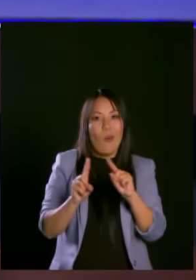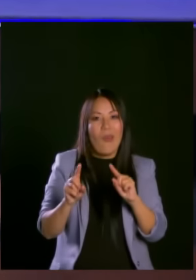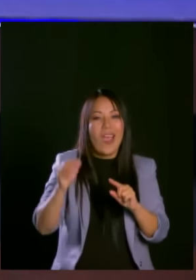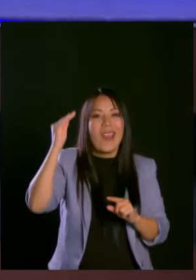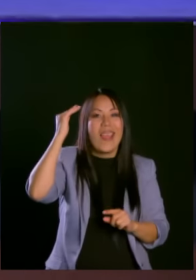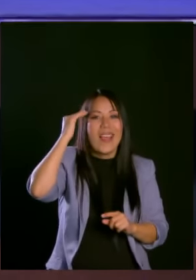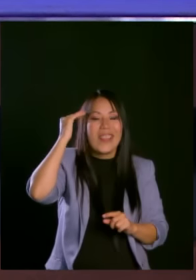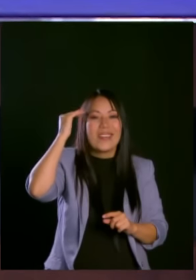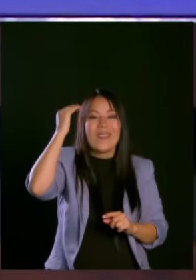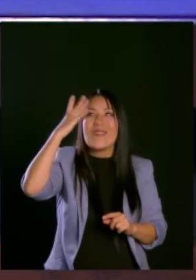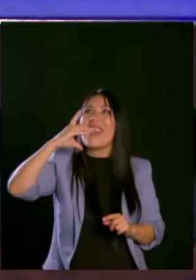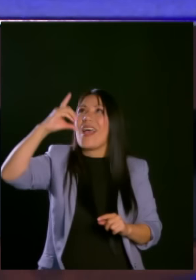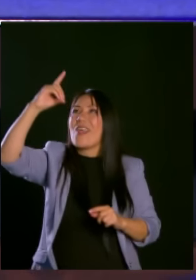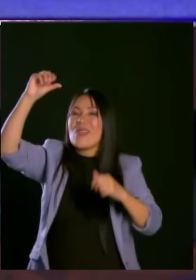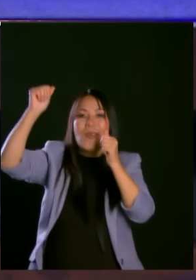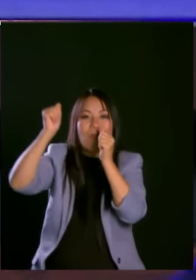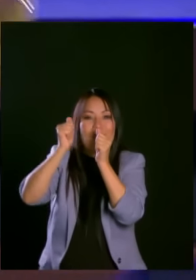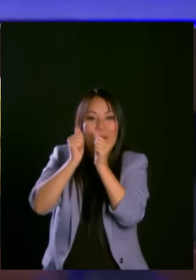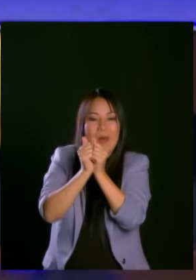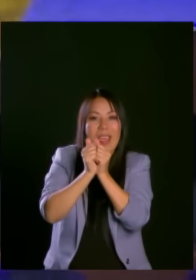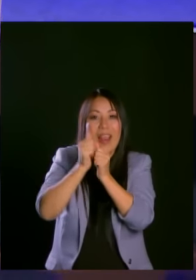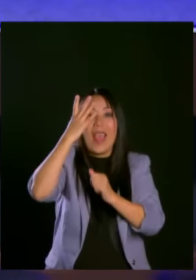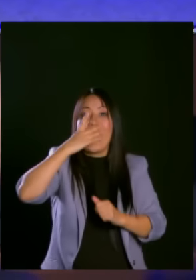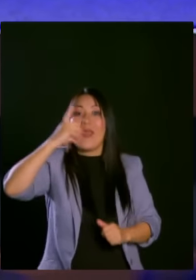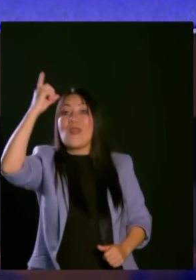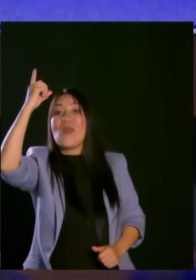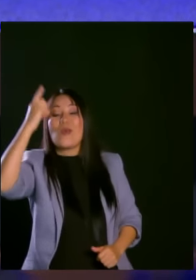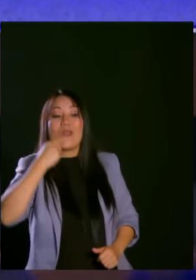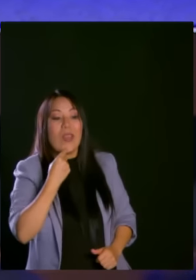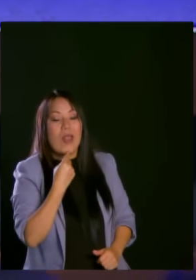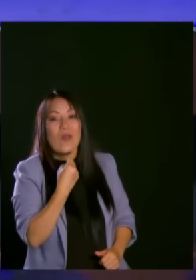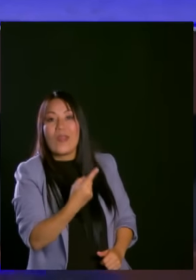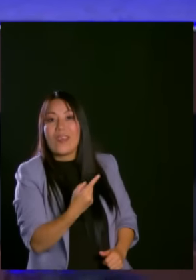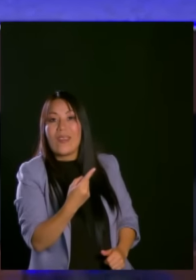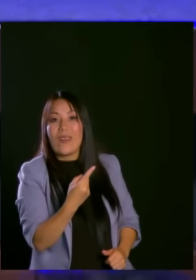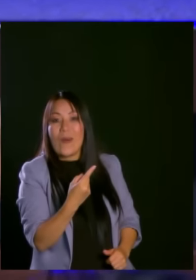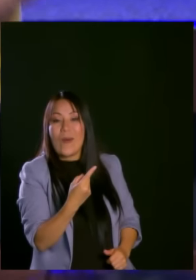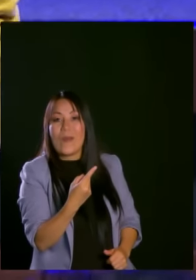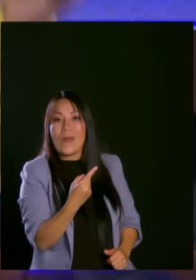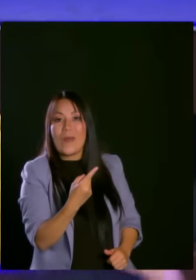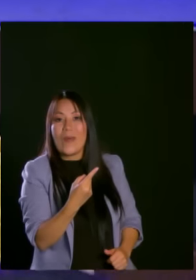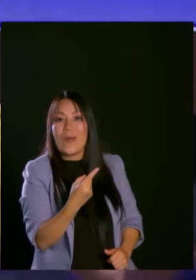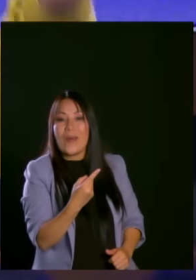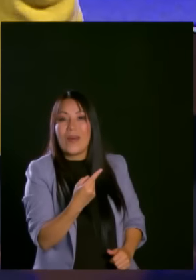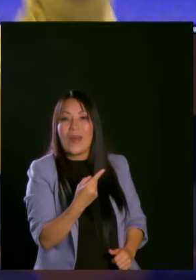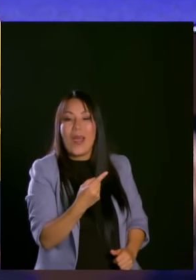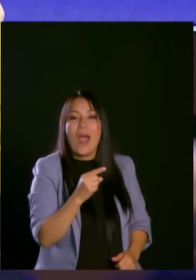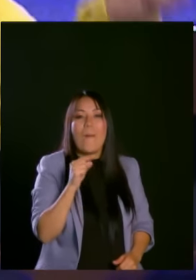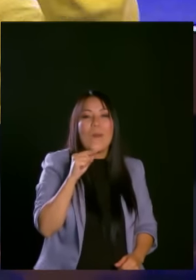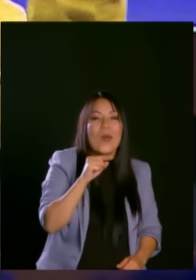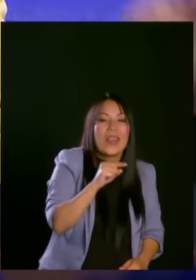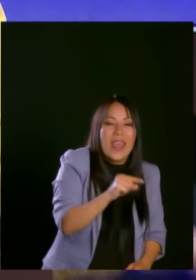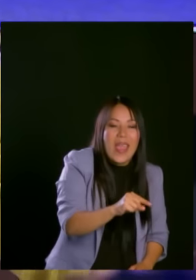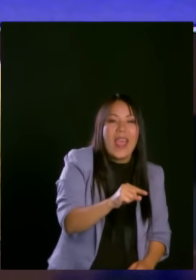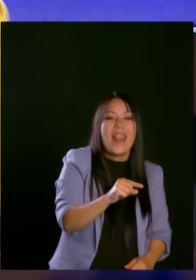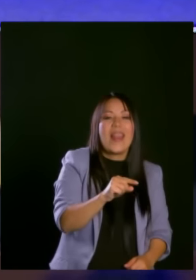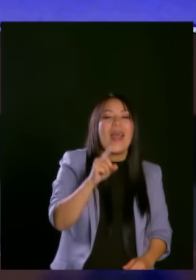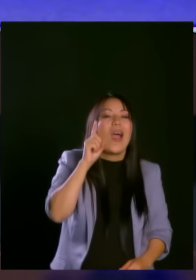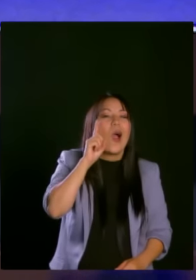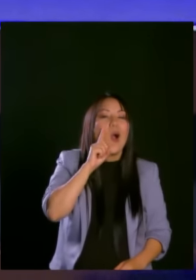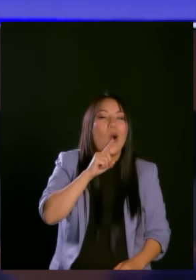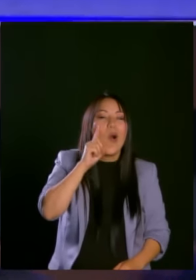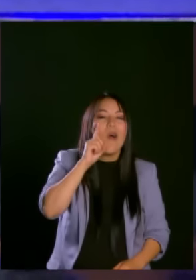A Josué Dios se lo dijo sin que se lo preguntara, porque era el joven que se quedaba en la presencia de Dios